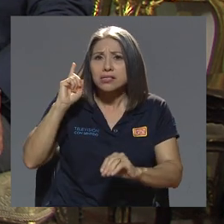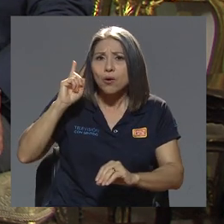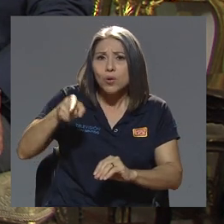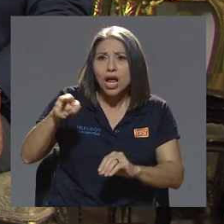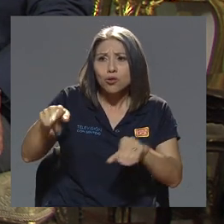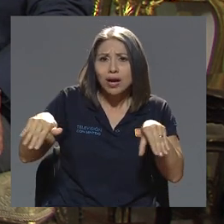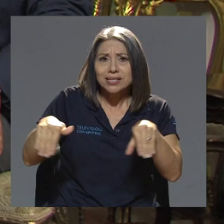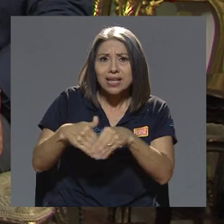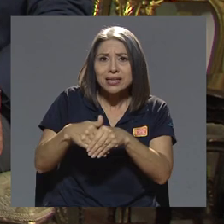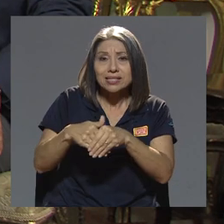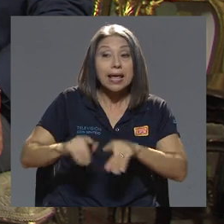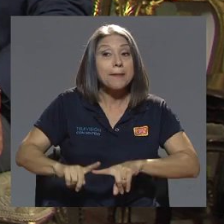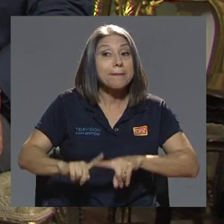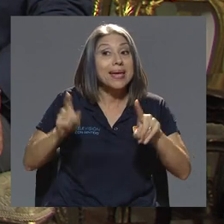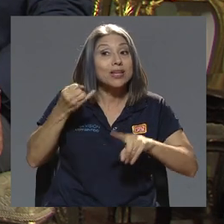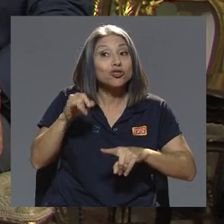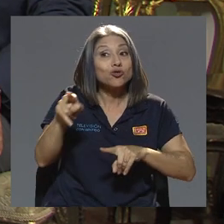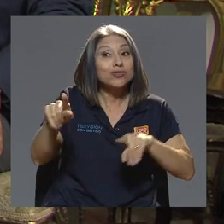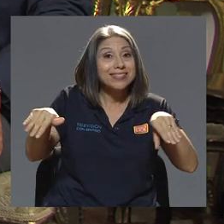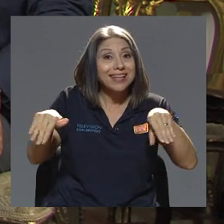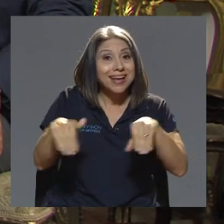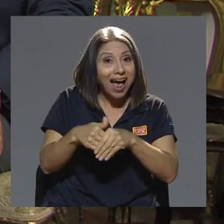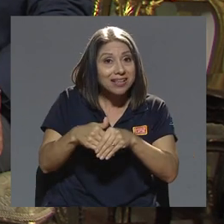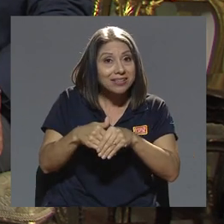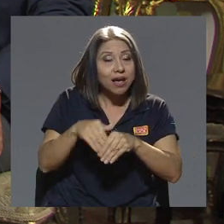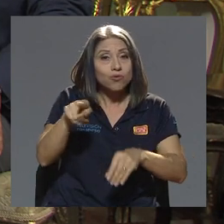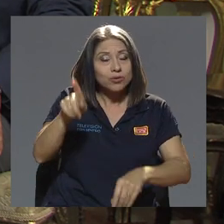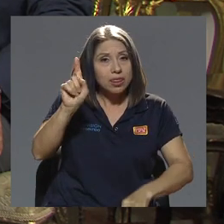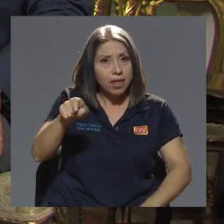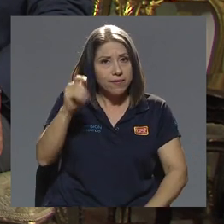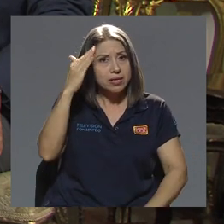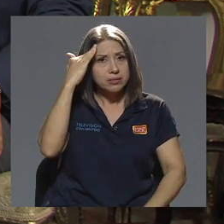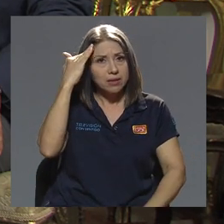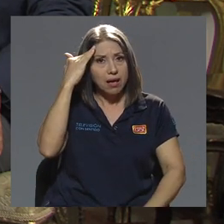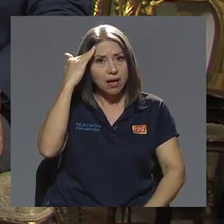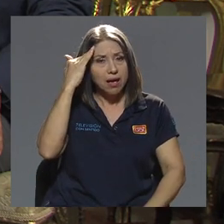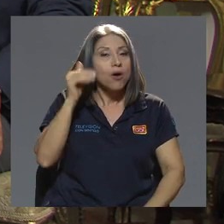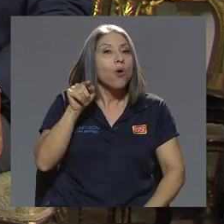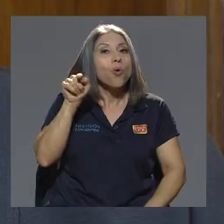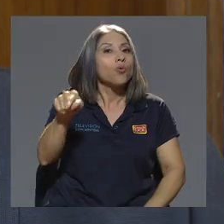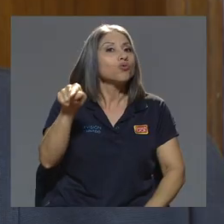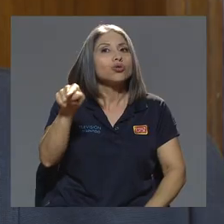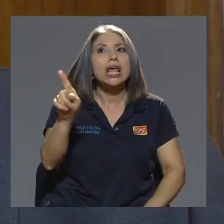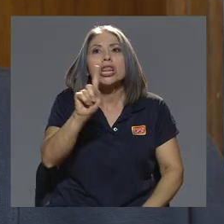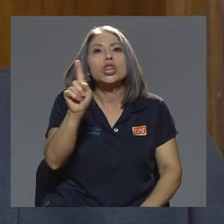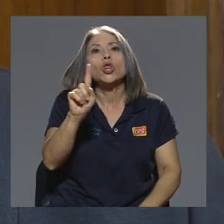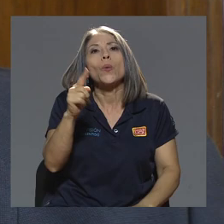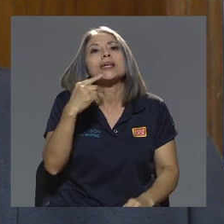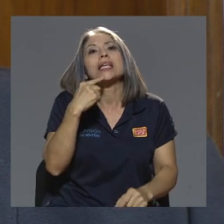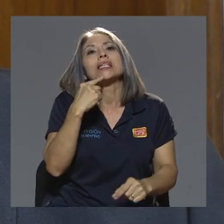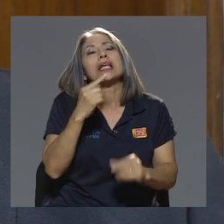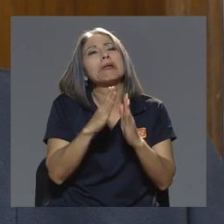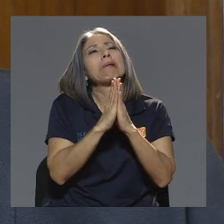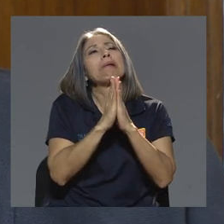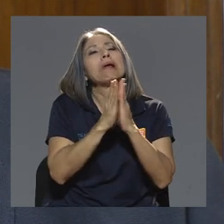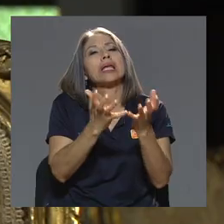Pero eso sí, si usted se casa, usted va a tener claro que no va a estar pidiendo venir a México cada tercer